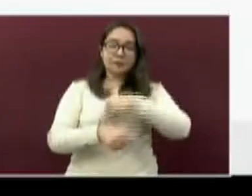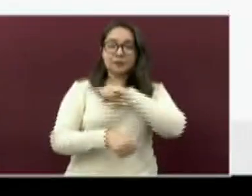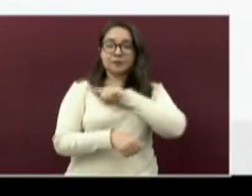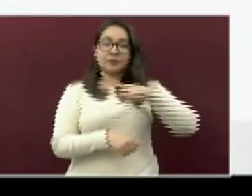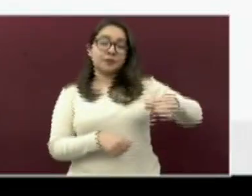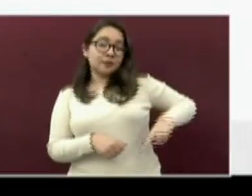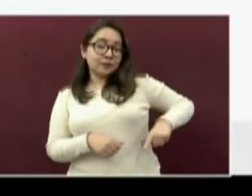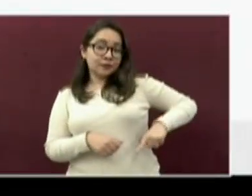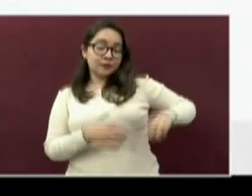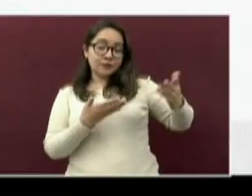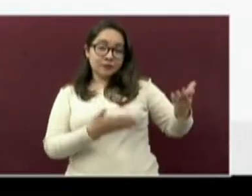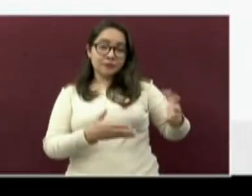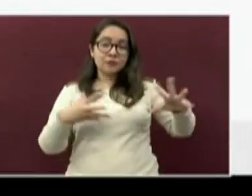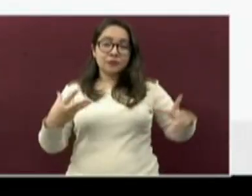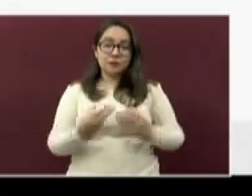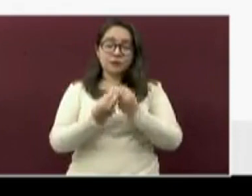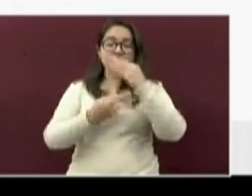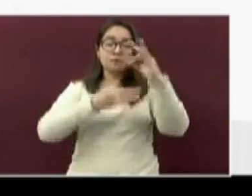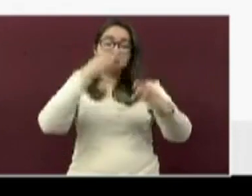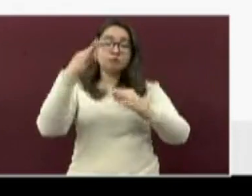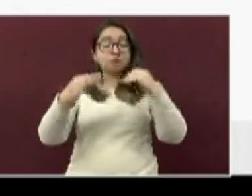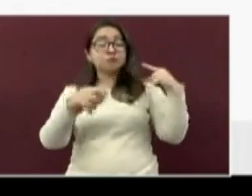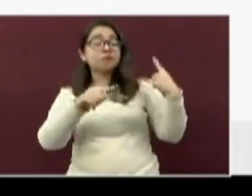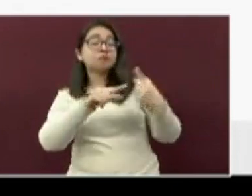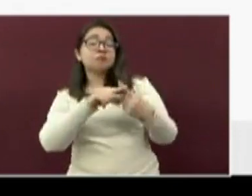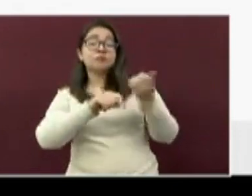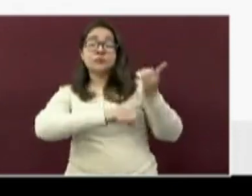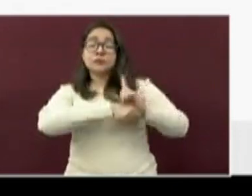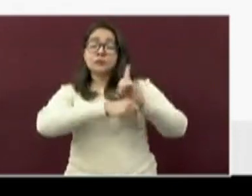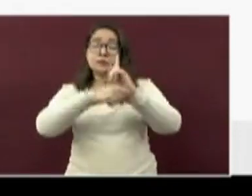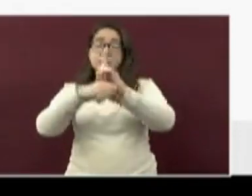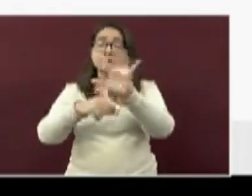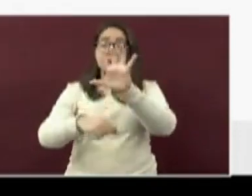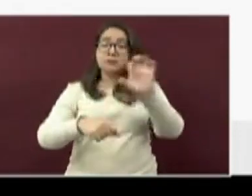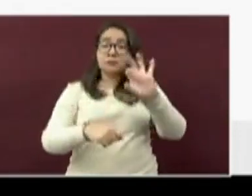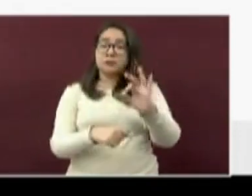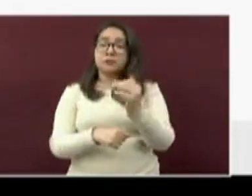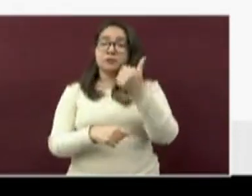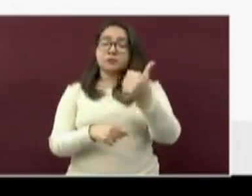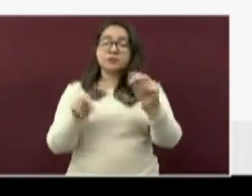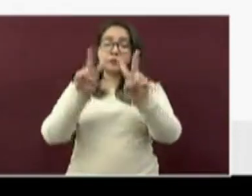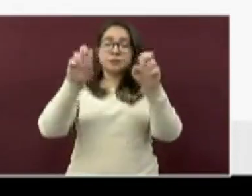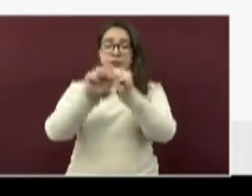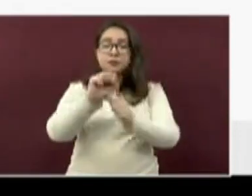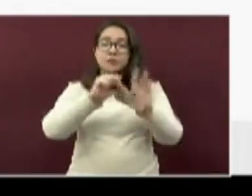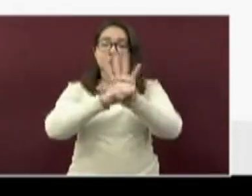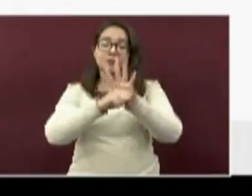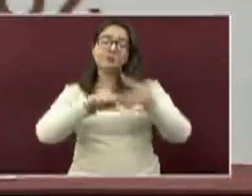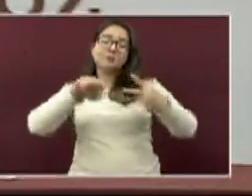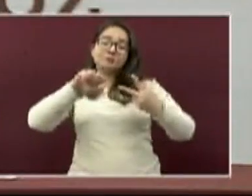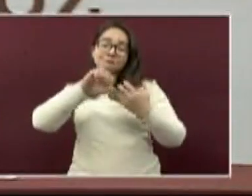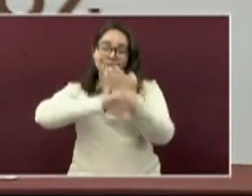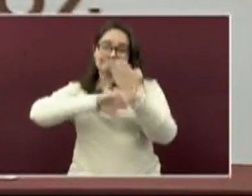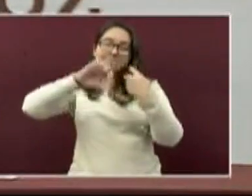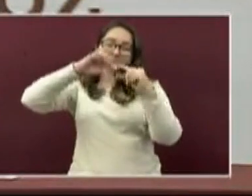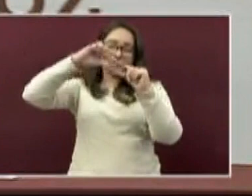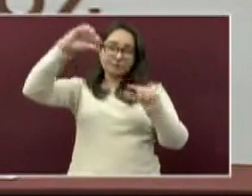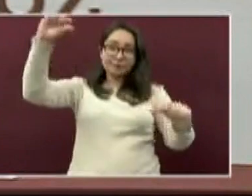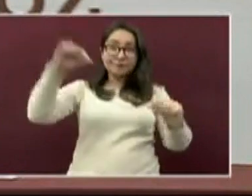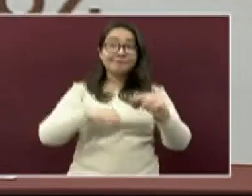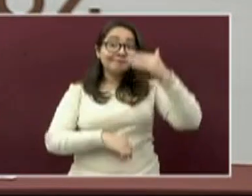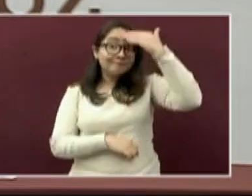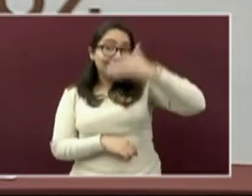el informe número 546 de la actualización del corona virus en la entidad como cada noche